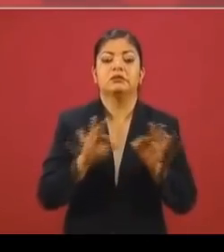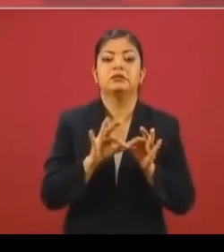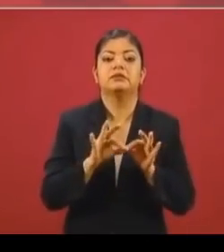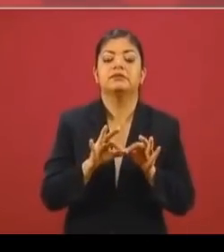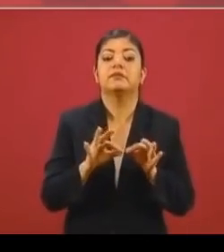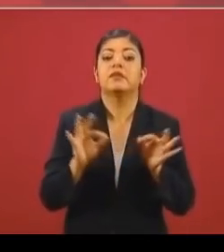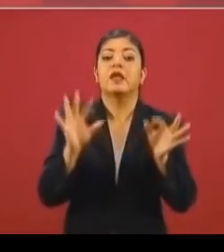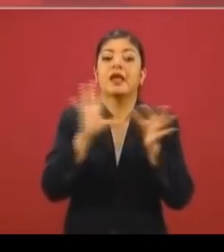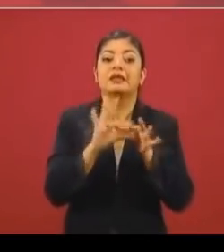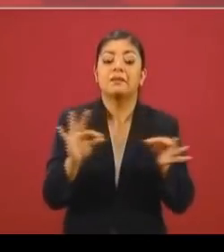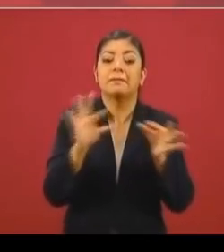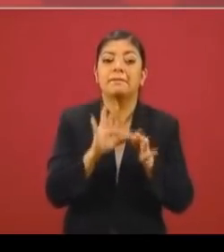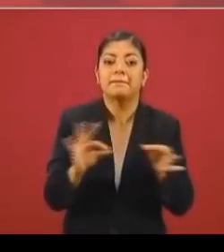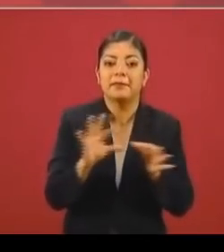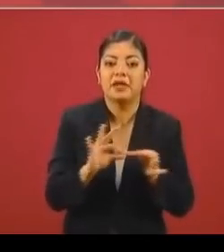de